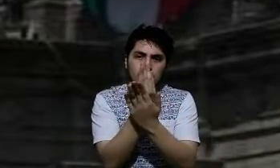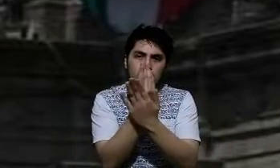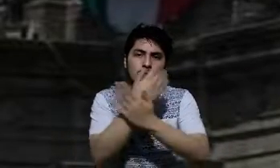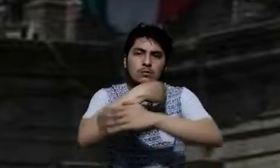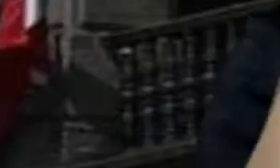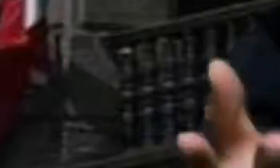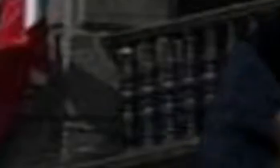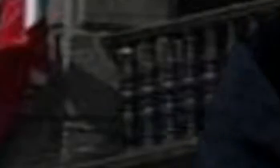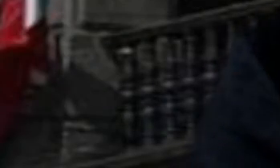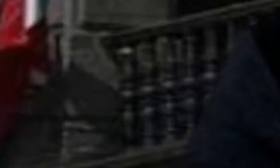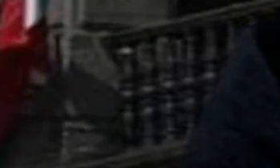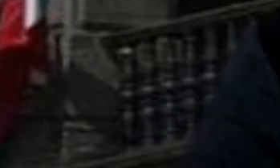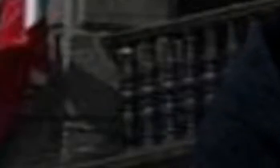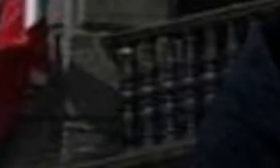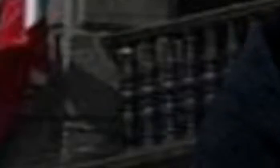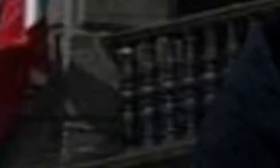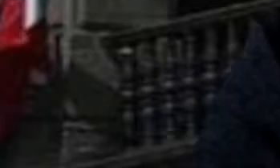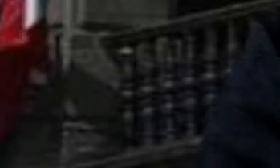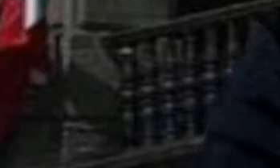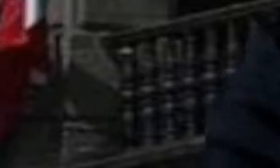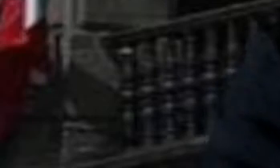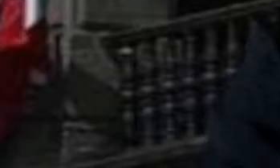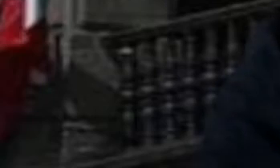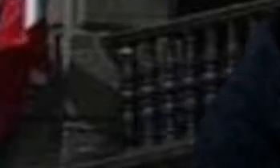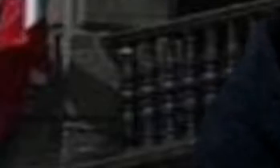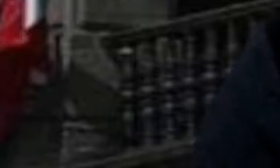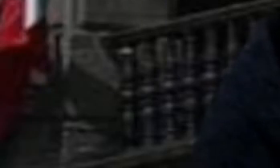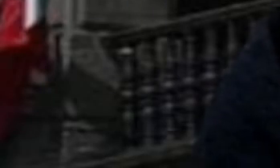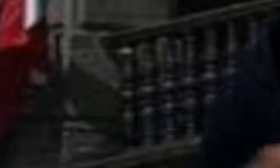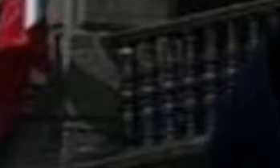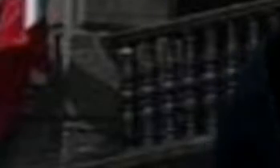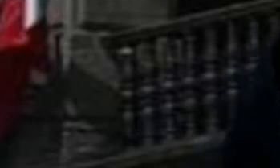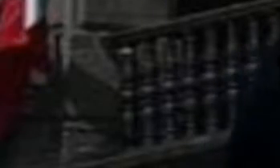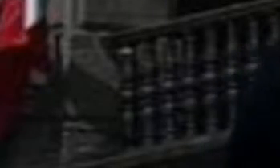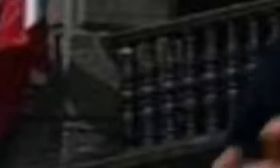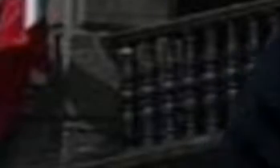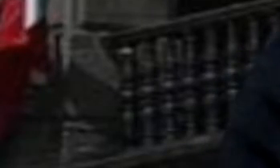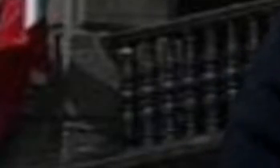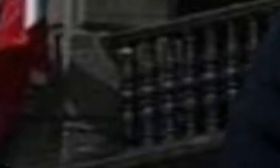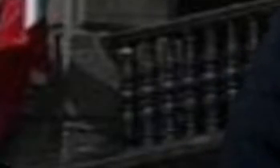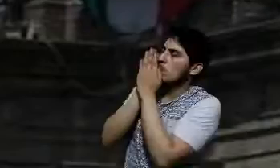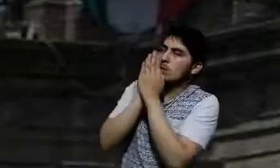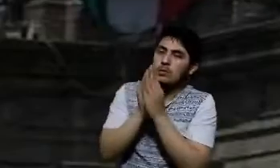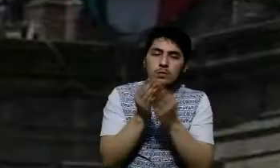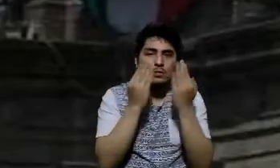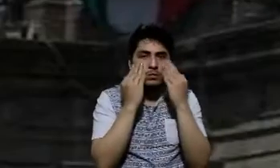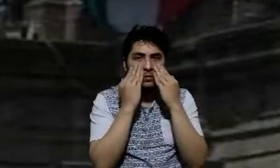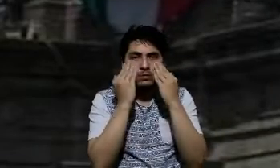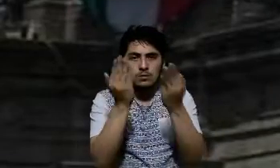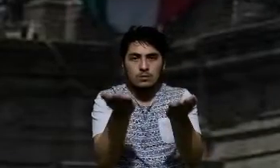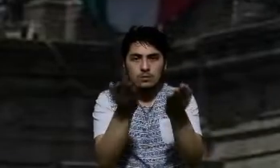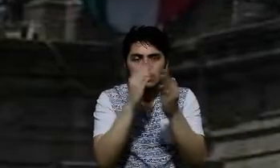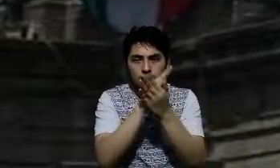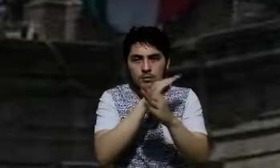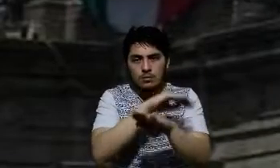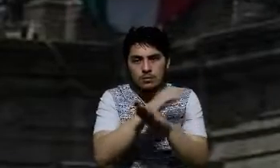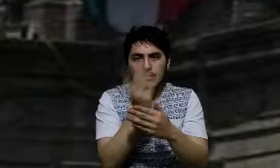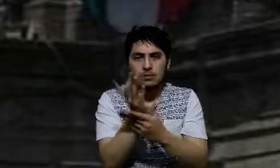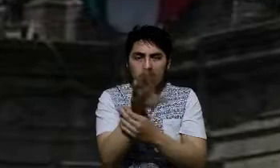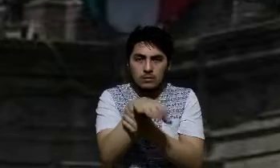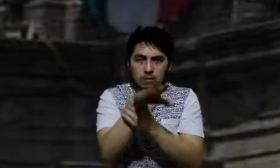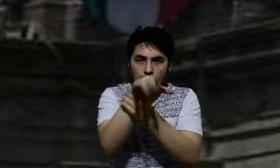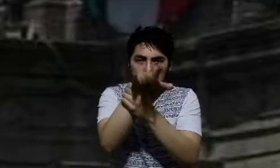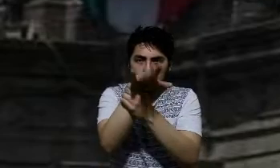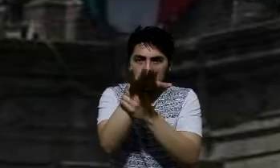secreto o de nuestra banda de asesinos. Usted nada más decida para qué puesto está disponible. Así, señora linda,